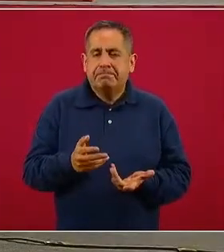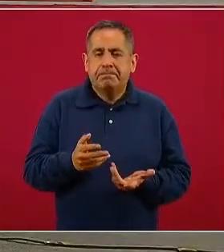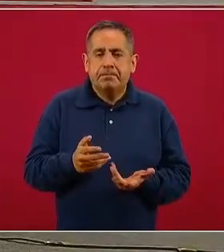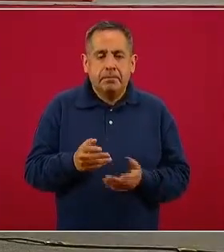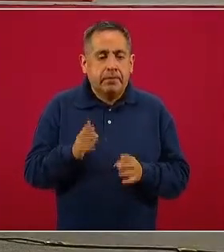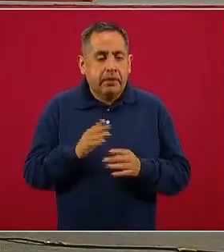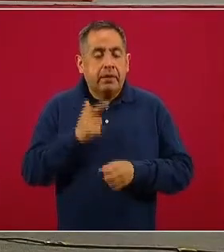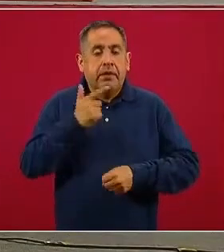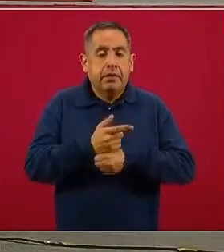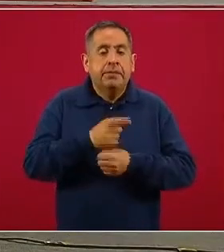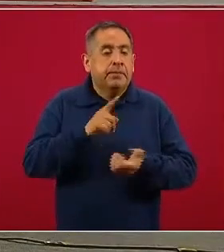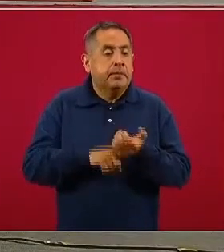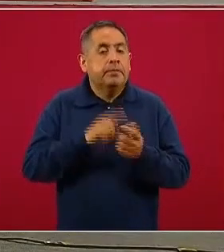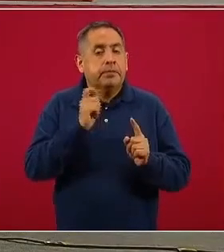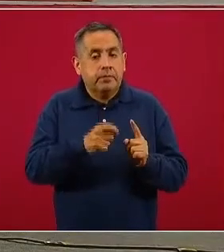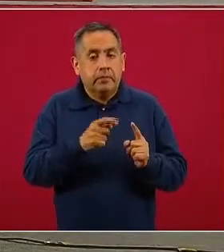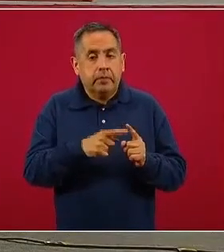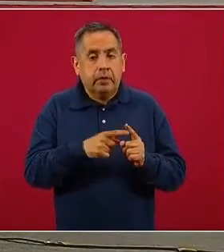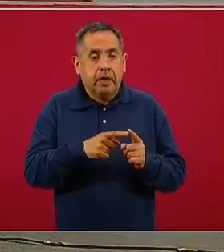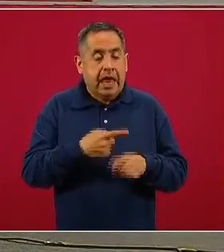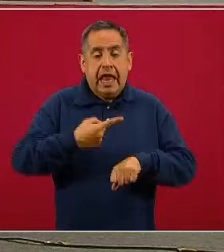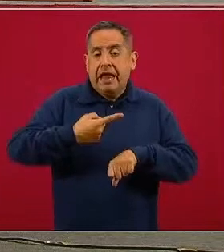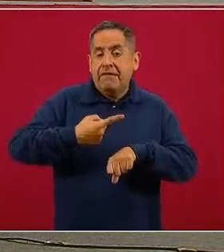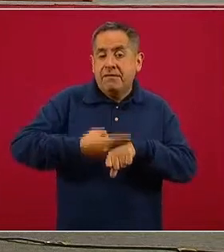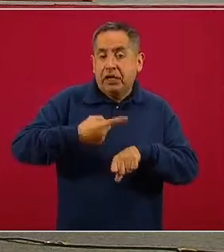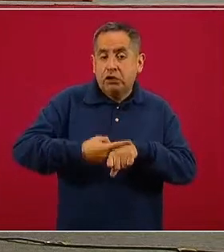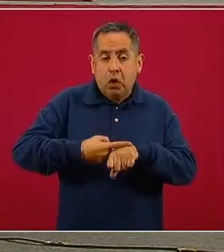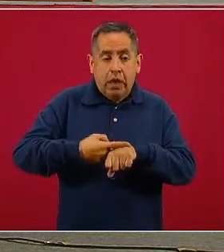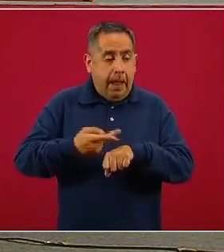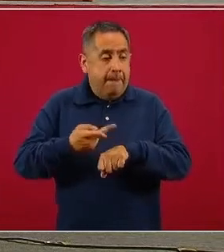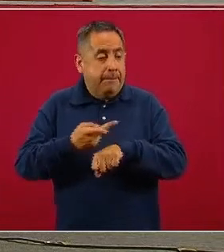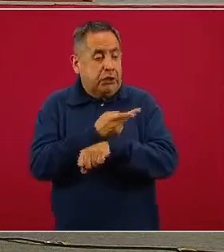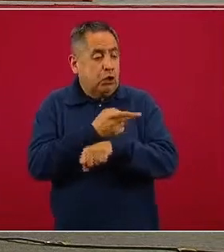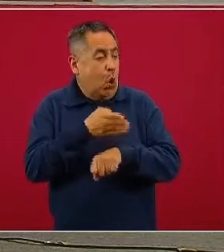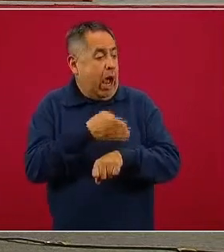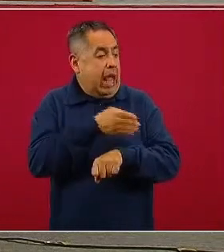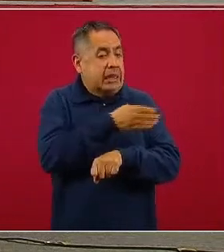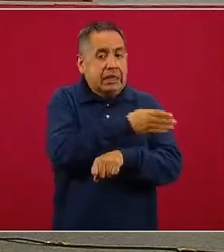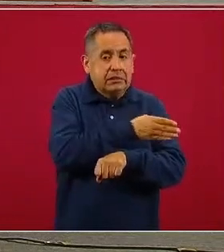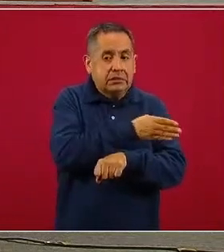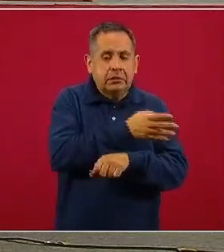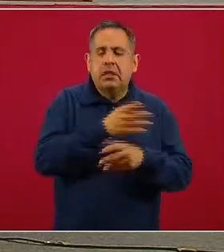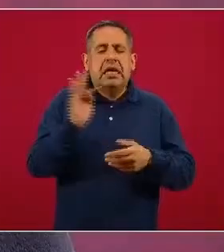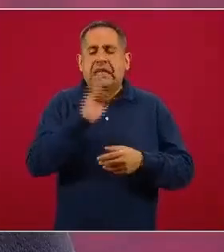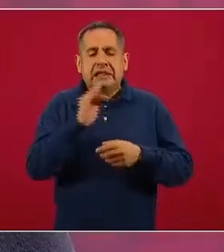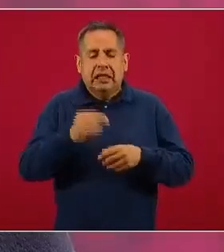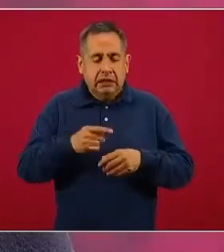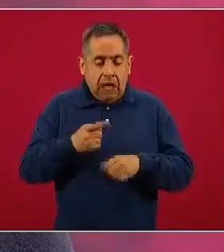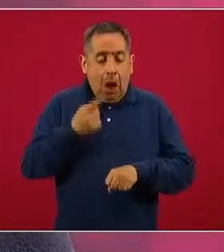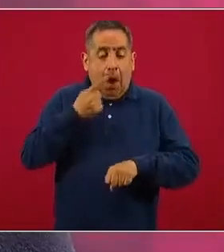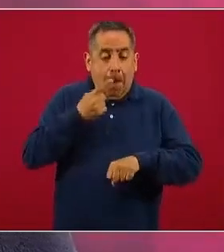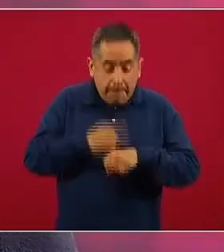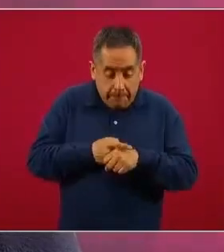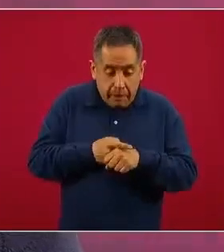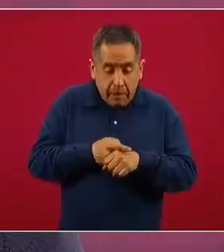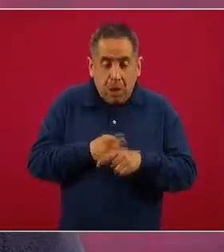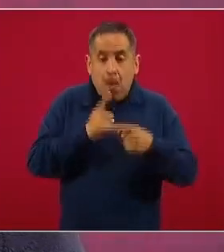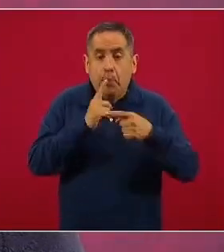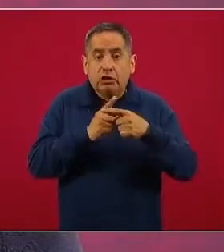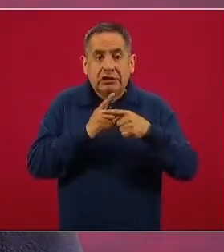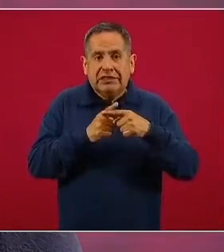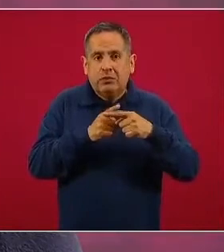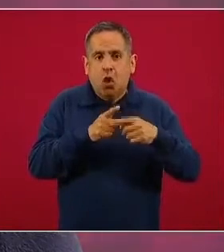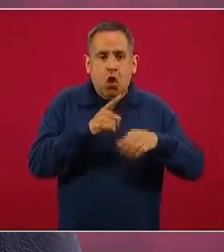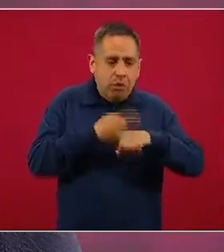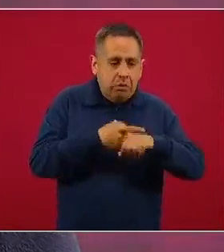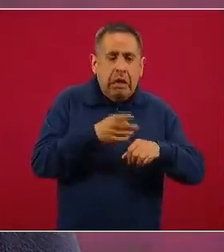lo que detectan es precisamente una infección pasada. Entonces, una persona que sale positiva a una prueba rápida puede haber